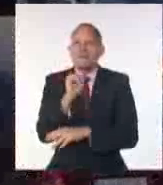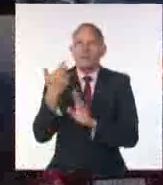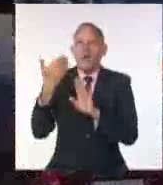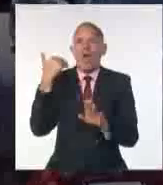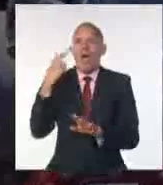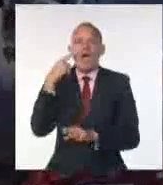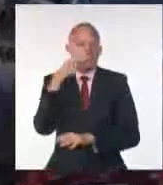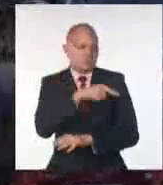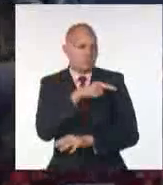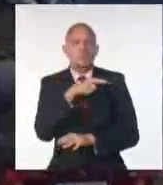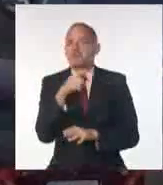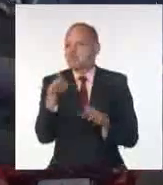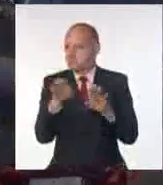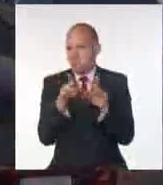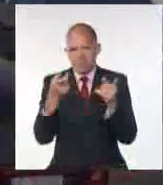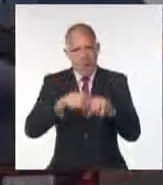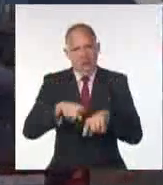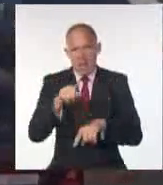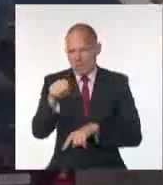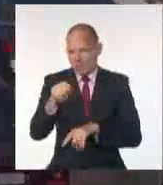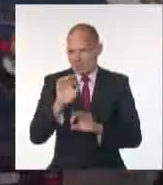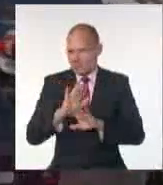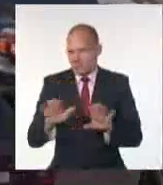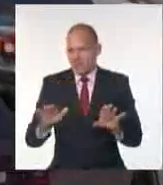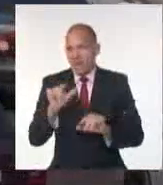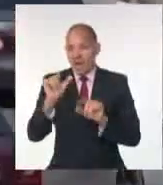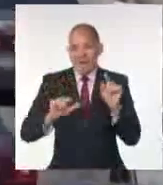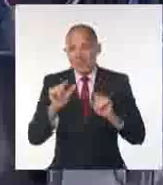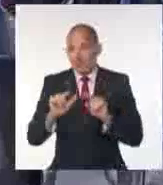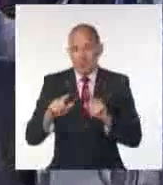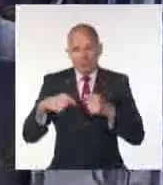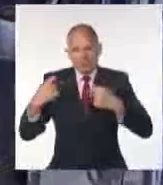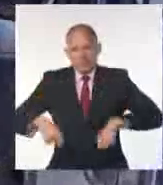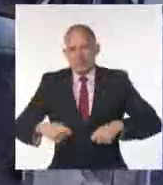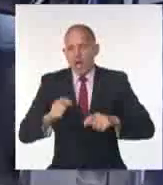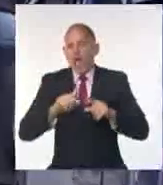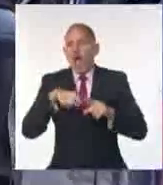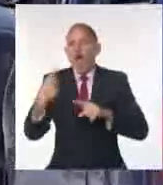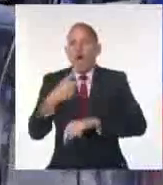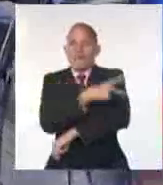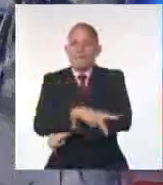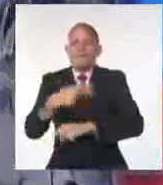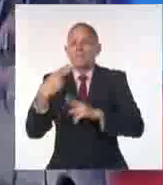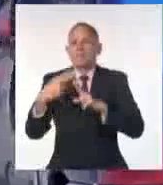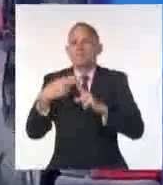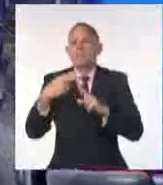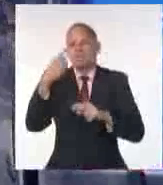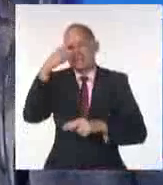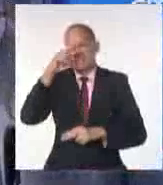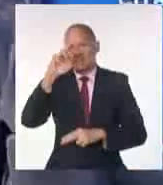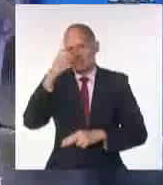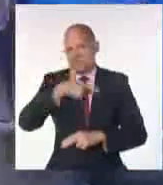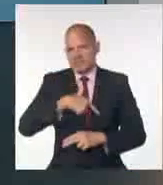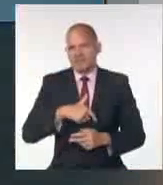Gaza. Ante lo que puede ocurrir, miles de libaneses han huido a la vecina Siria o al norte de su país.